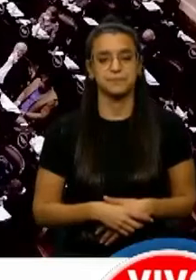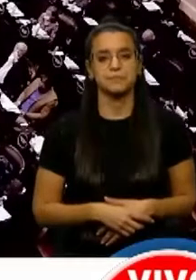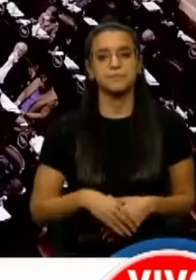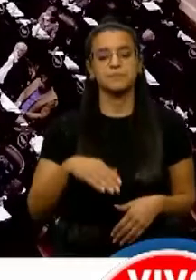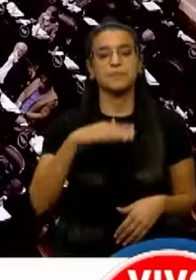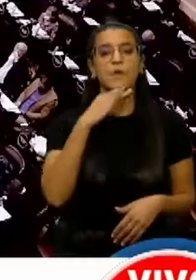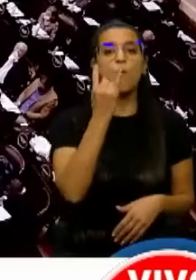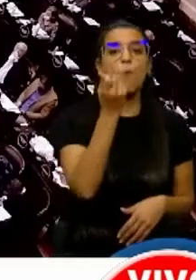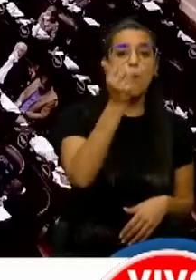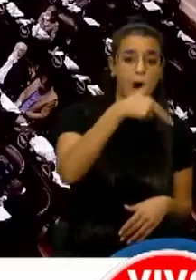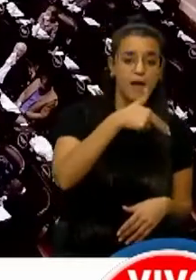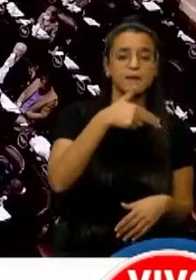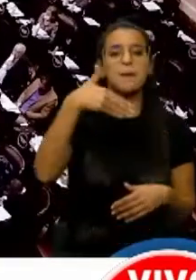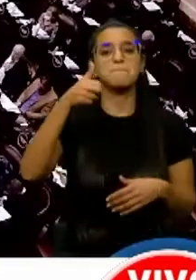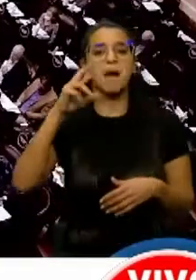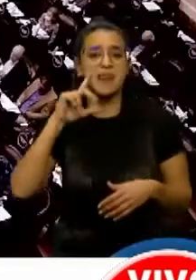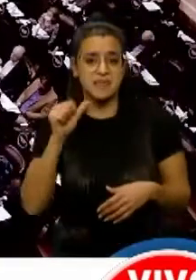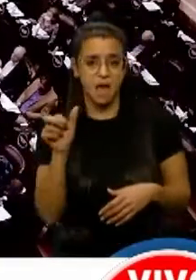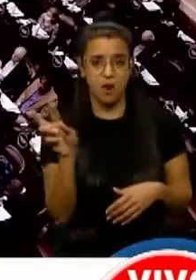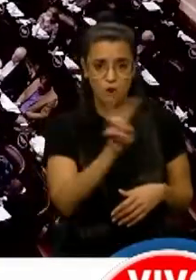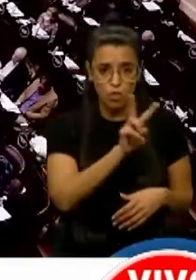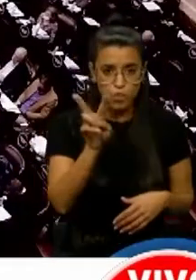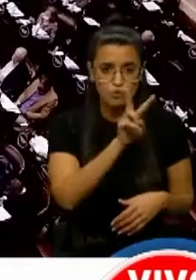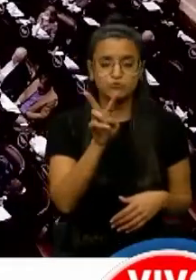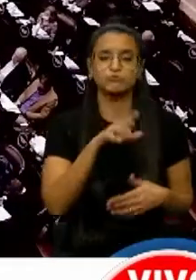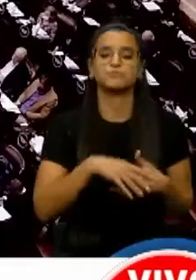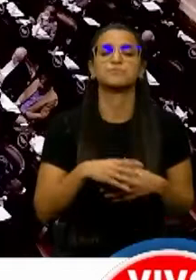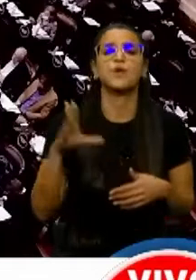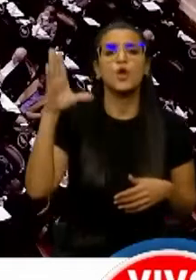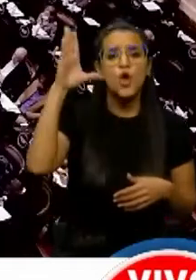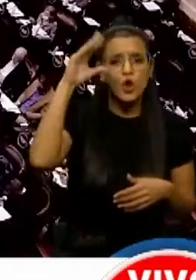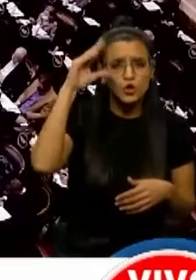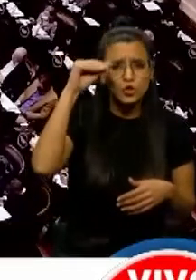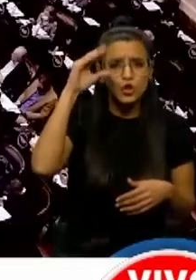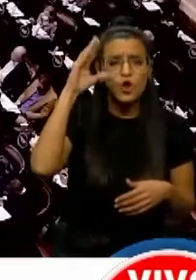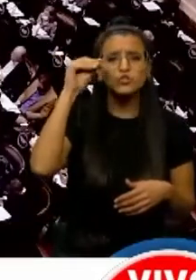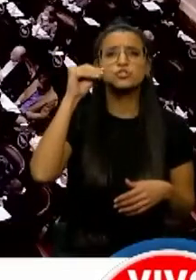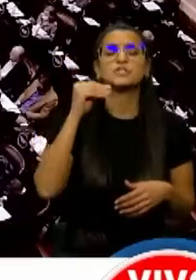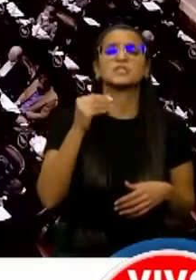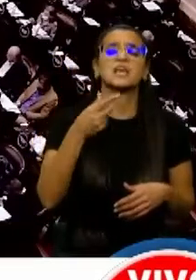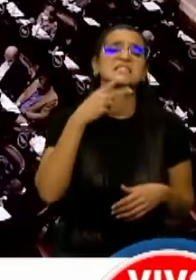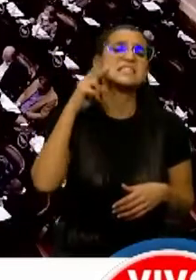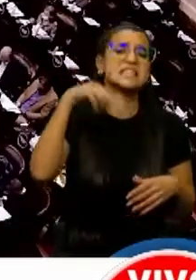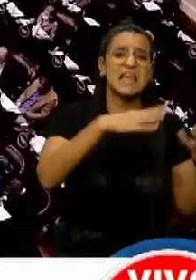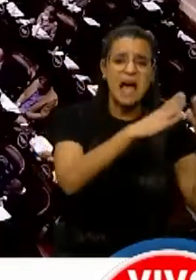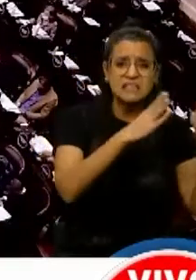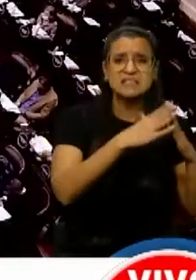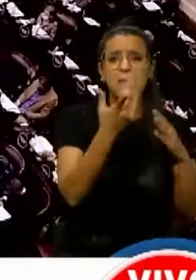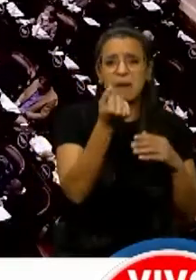Juan y María, María y Juan, en la noche de la noche, sin casa, plata ni